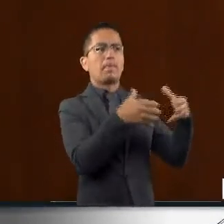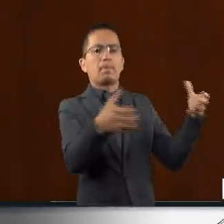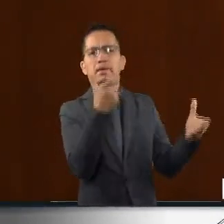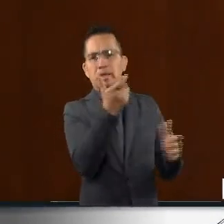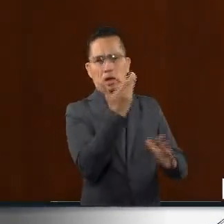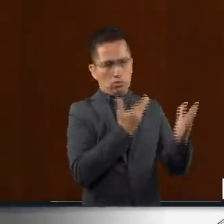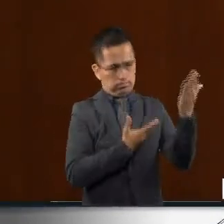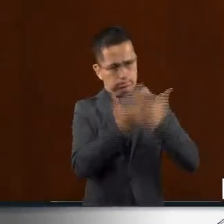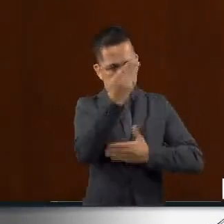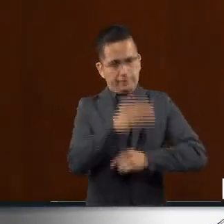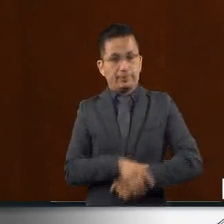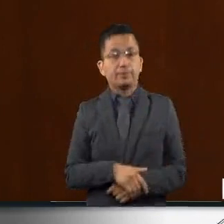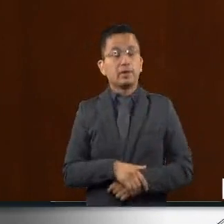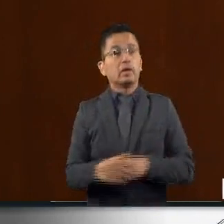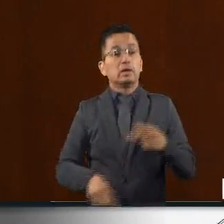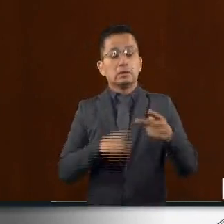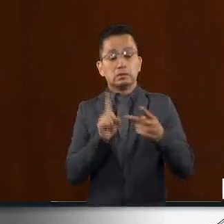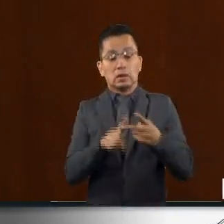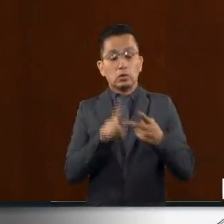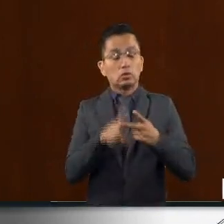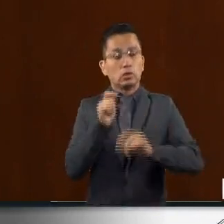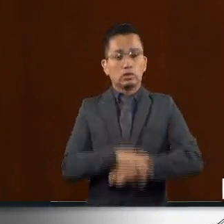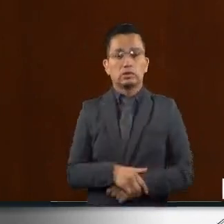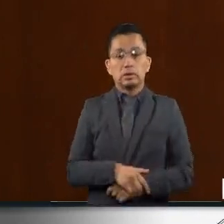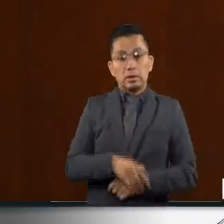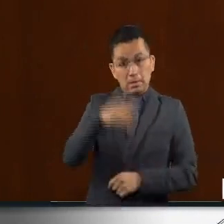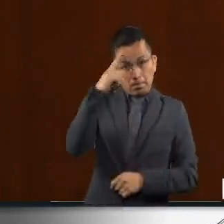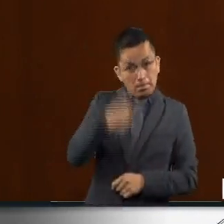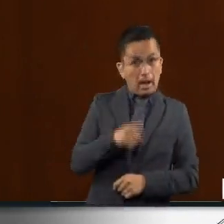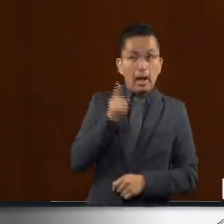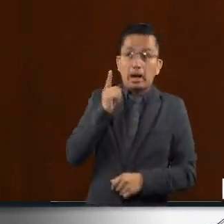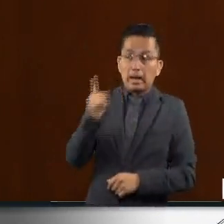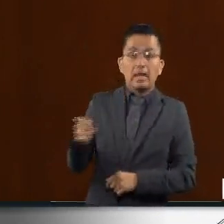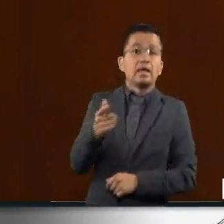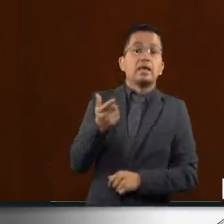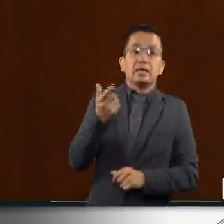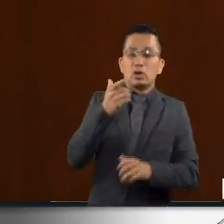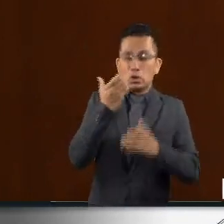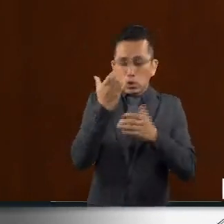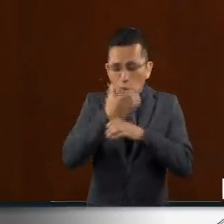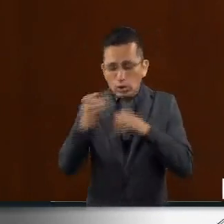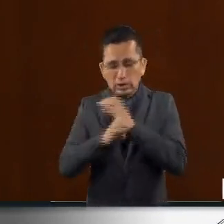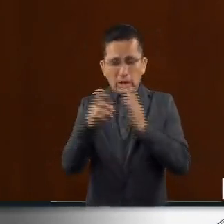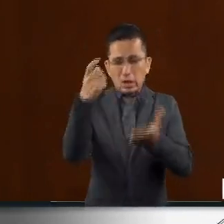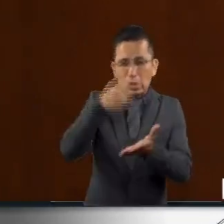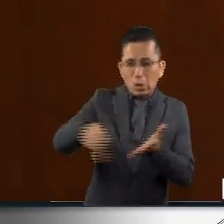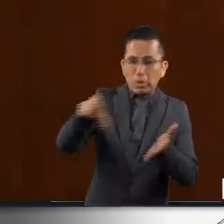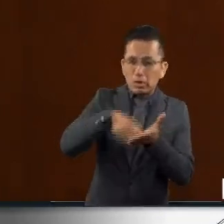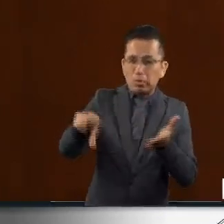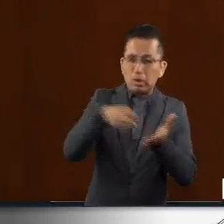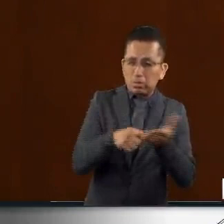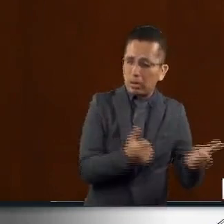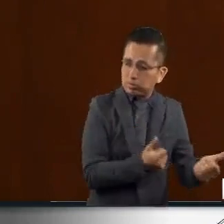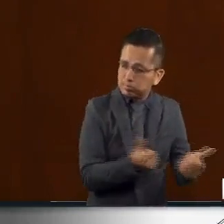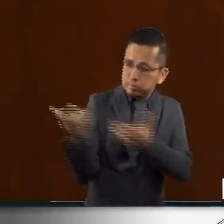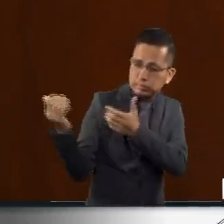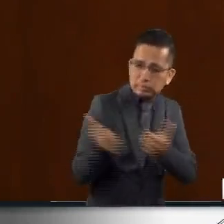segundo lugar, una promoción incluyente de las exportaciones con el objetivo de intensificar la negociación de